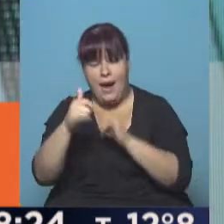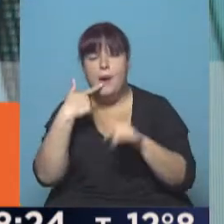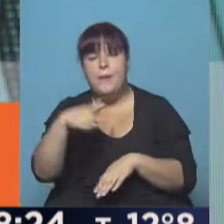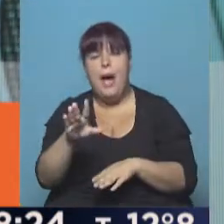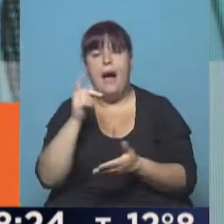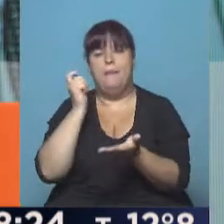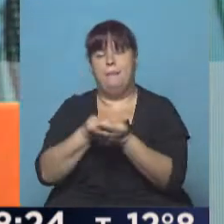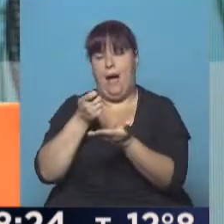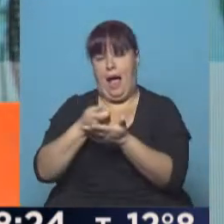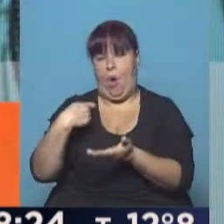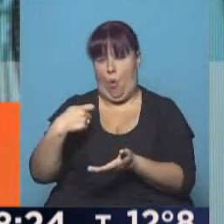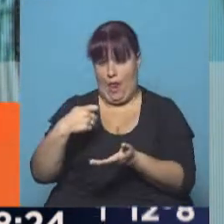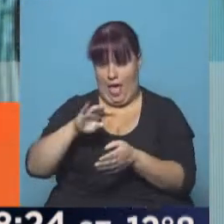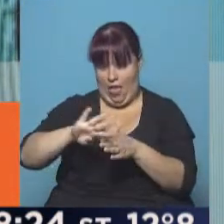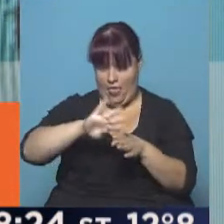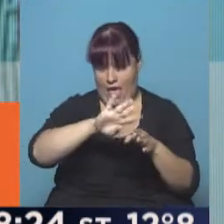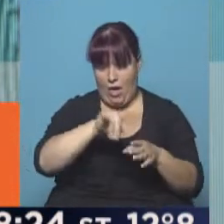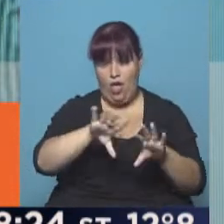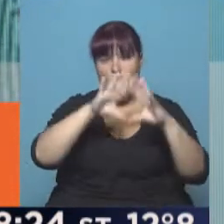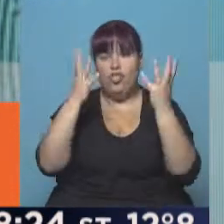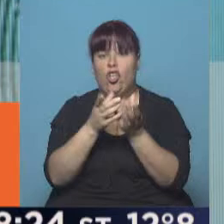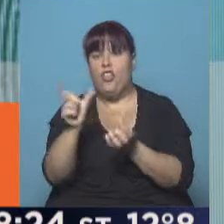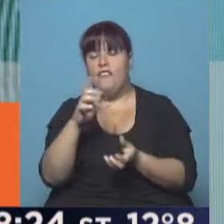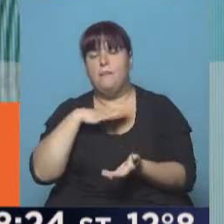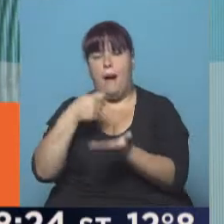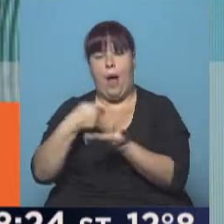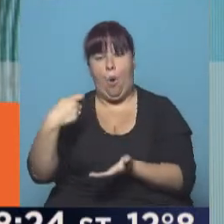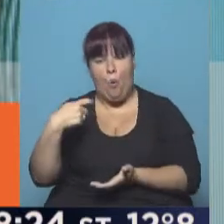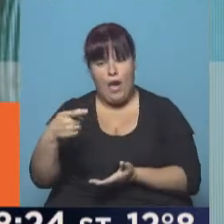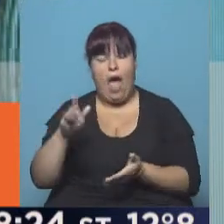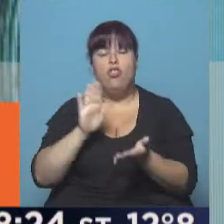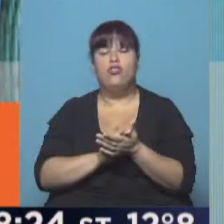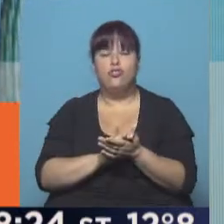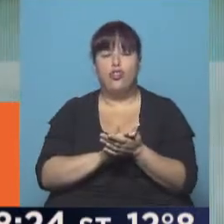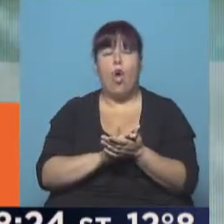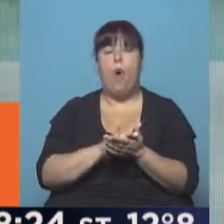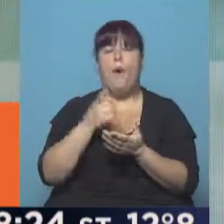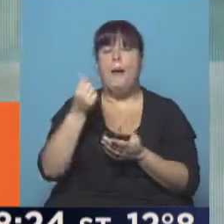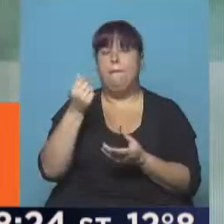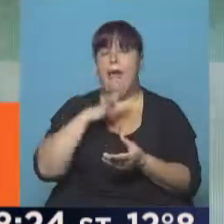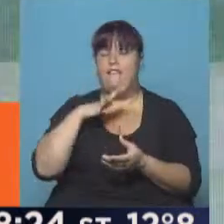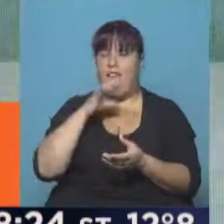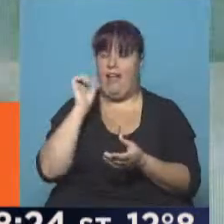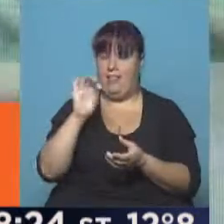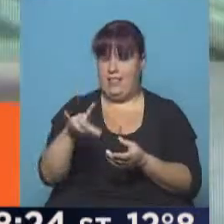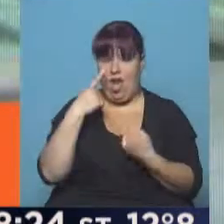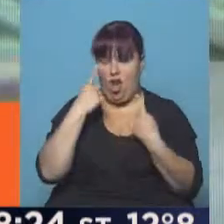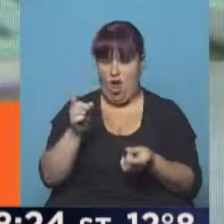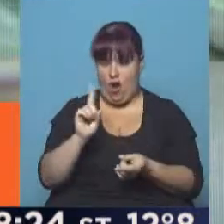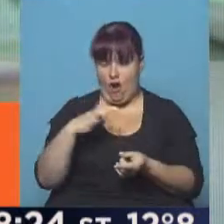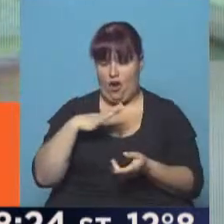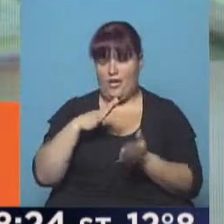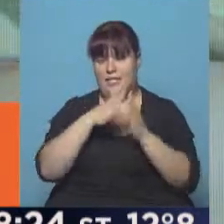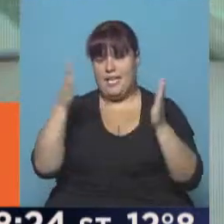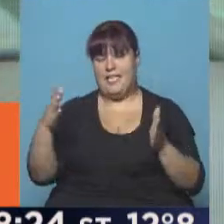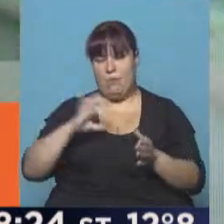la reparación histórica, ¿no? O sea, toda la compensación que le tienen que hacer a los jubilados por el tema de los haberes que no se le habían reconocido durante